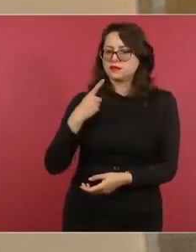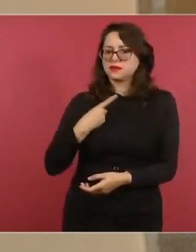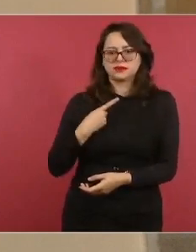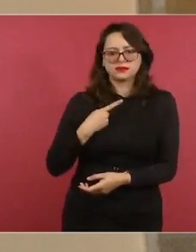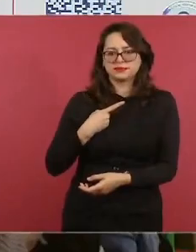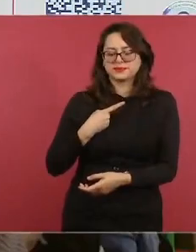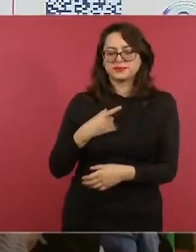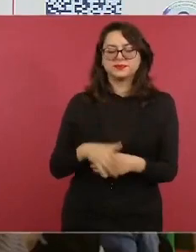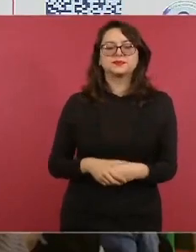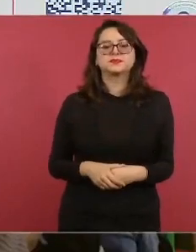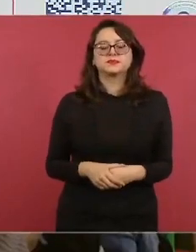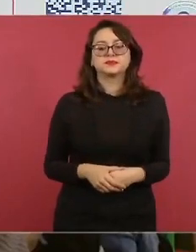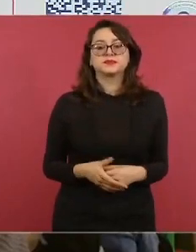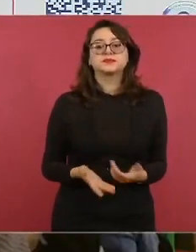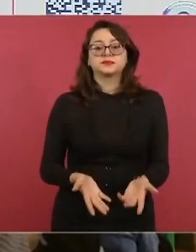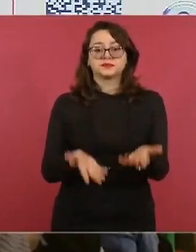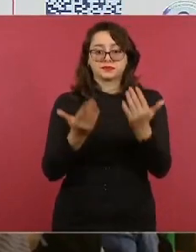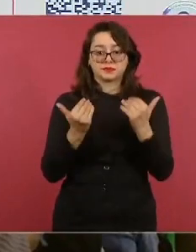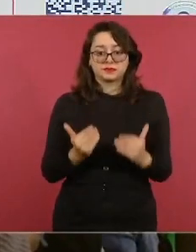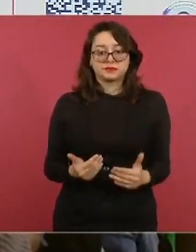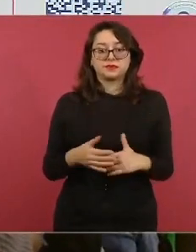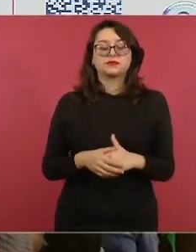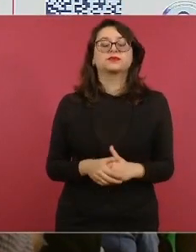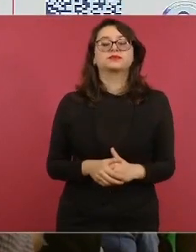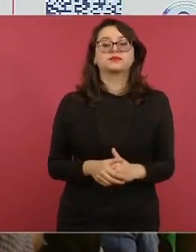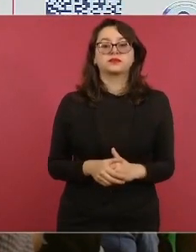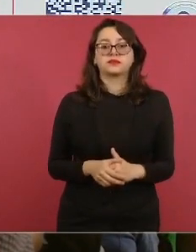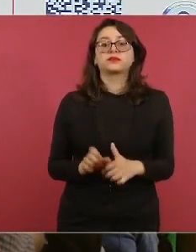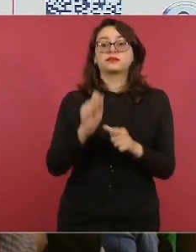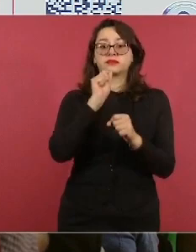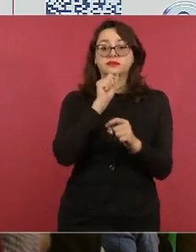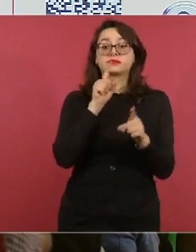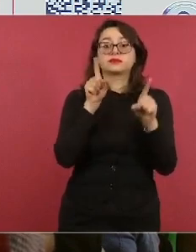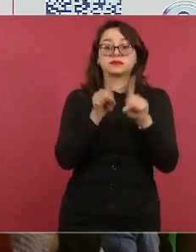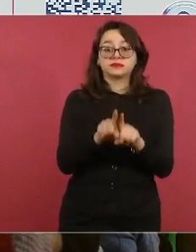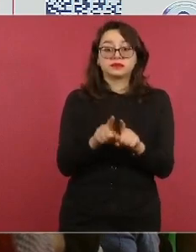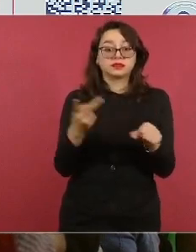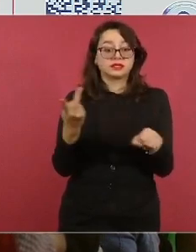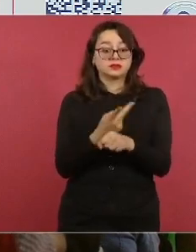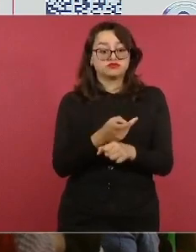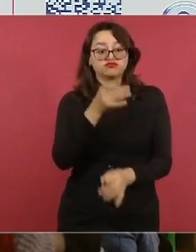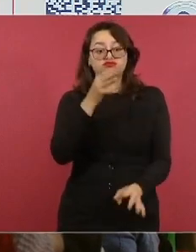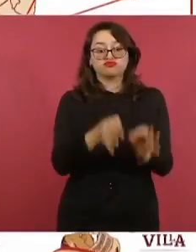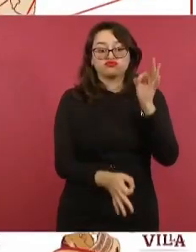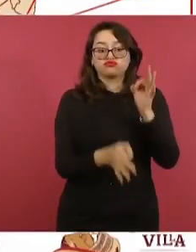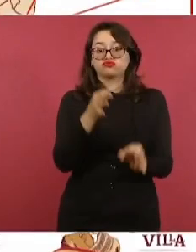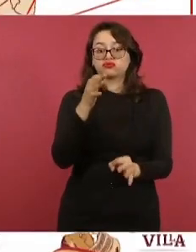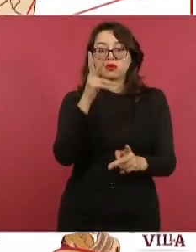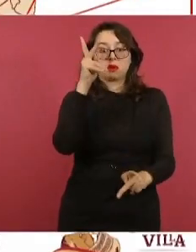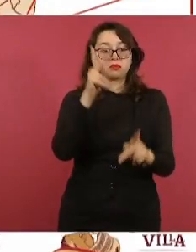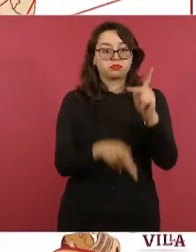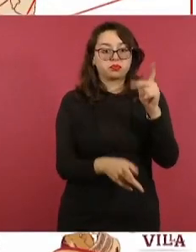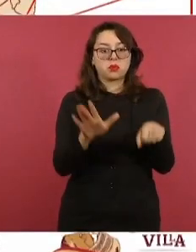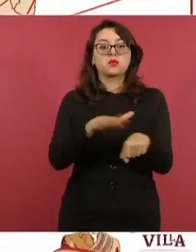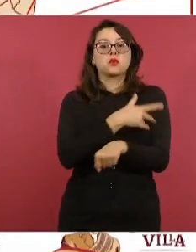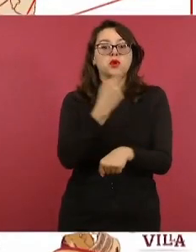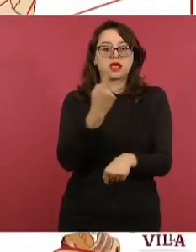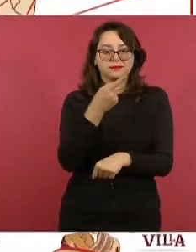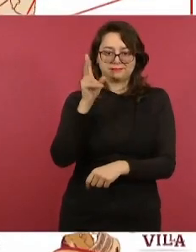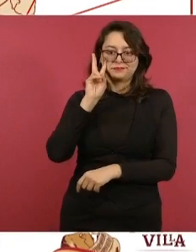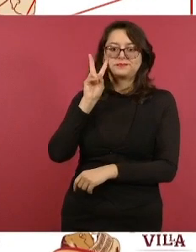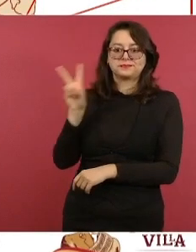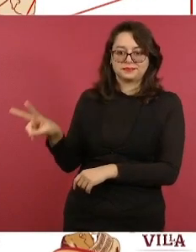además el juez Alarcón López sustentó la suspensión del procedimiento indebidamente a favor de Emilio n